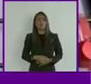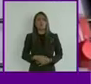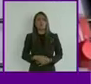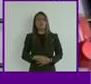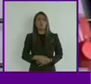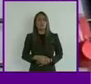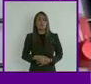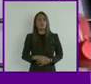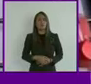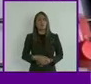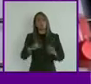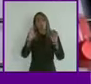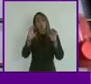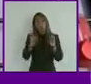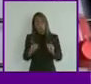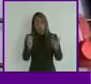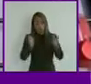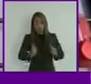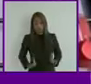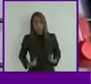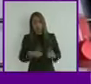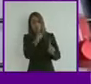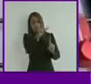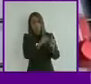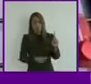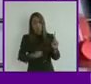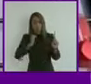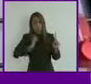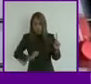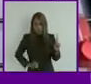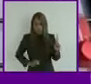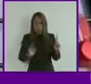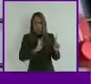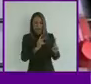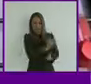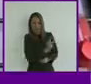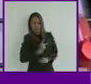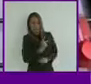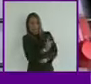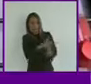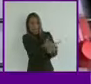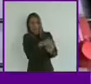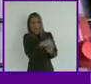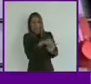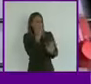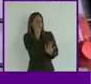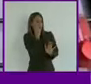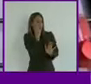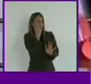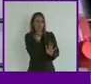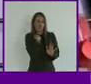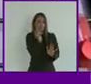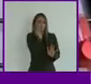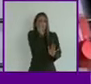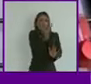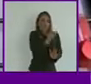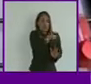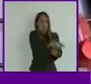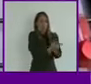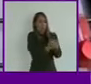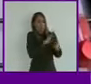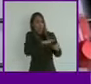oh, más que nada su persona, al intentar ser personas que no son, porque ven a personas que incluso tienen más